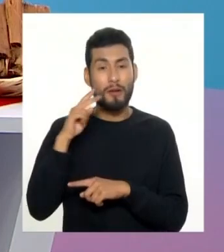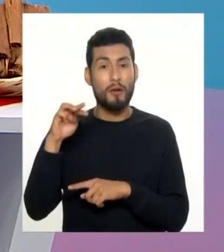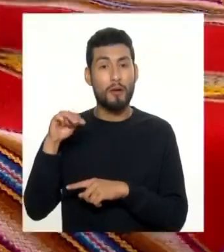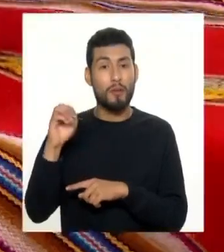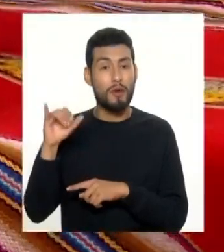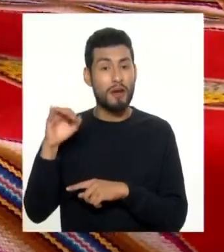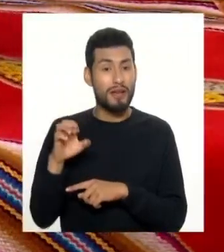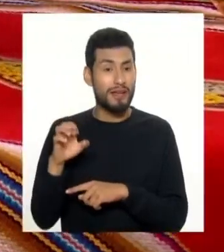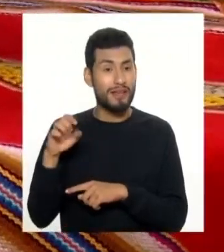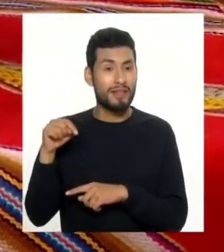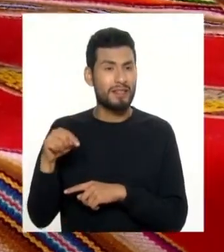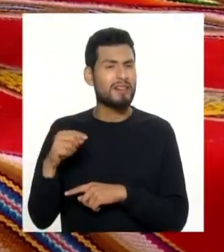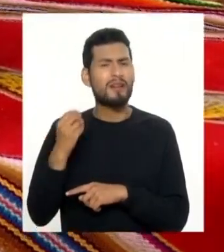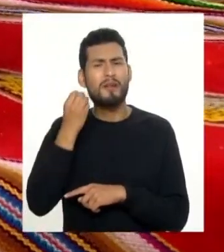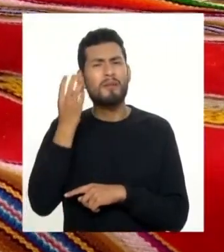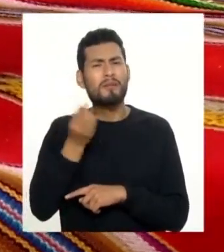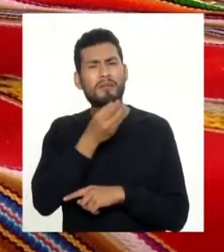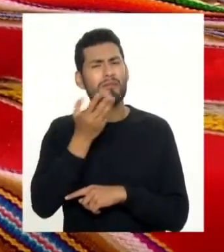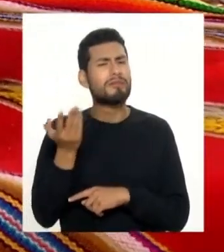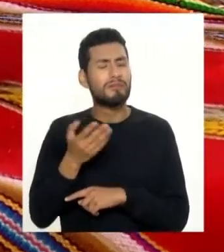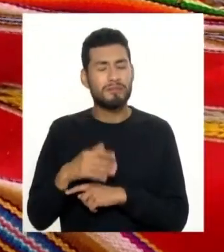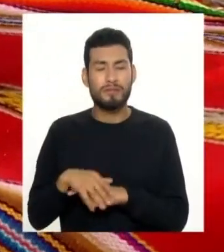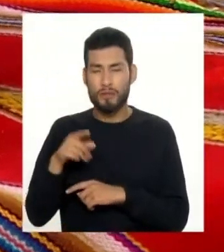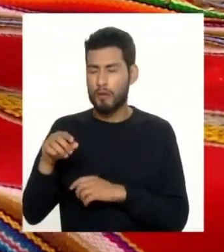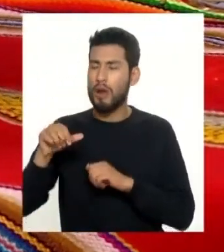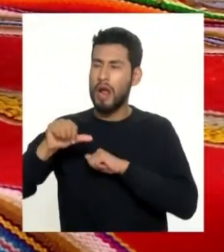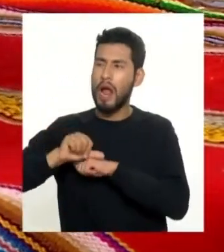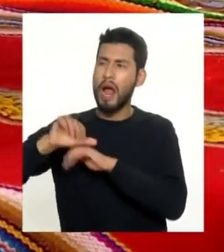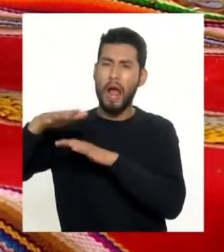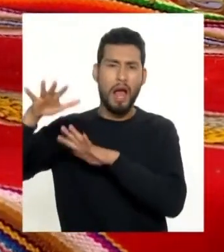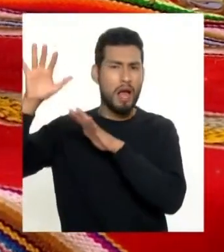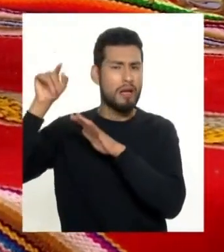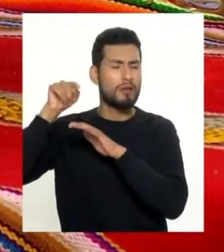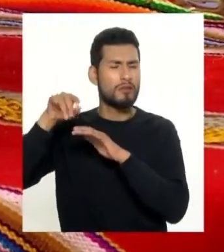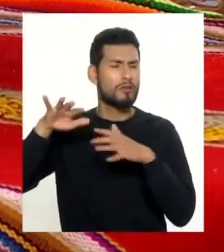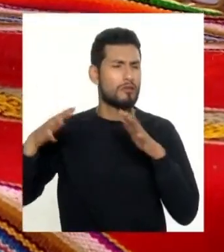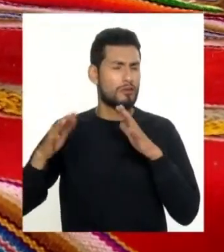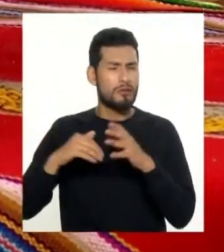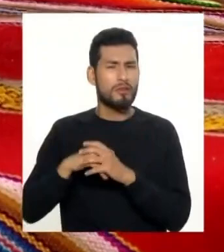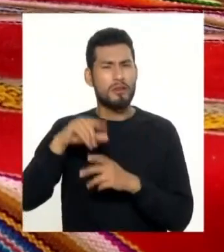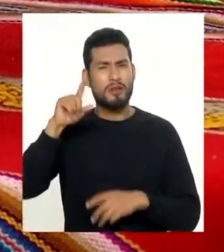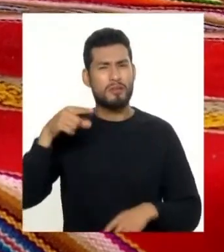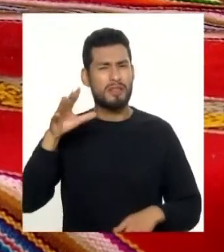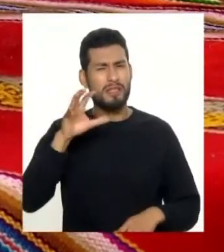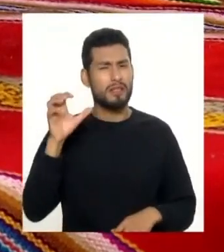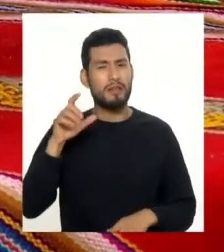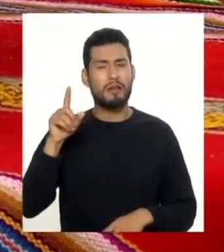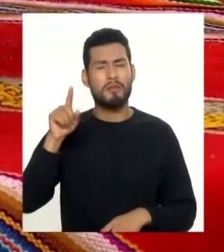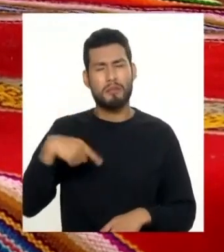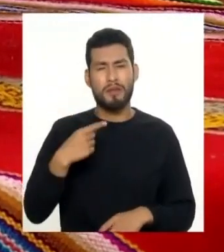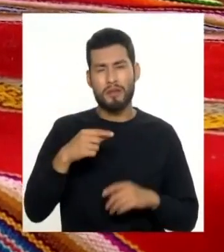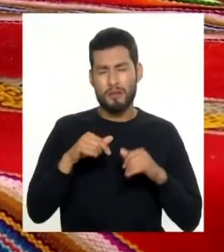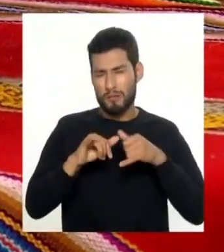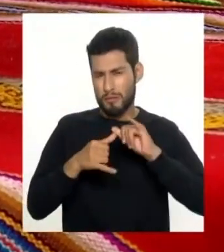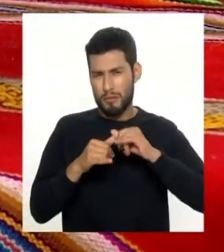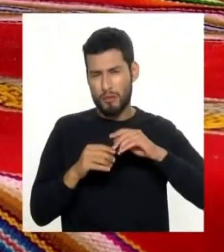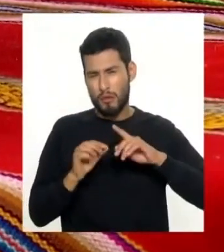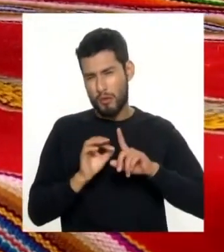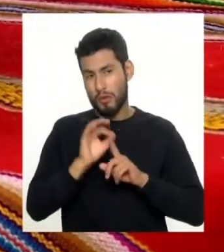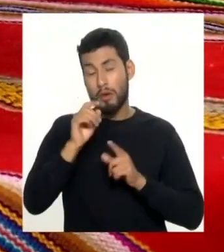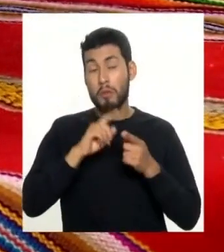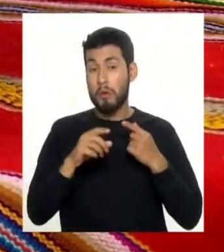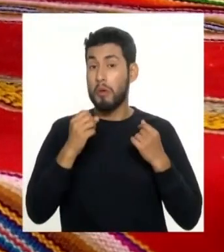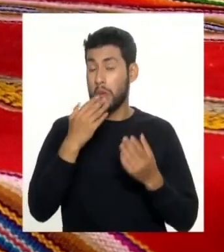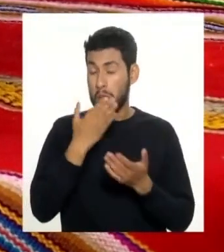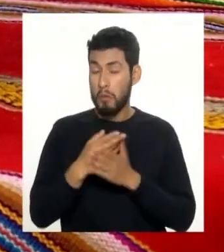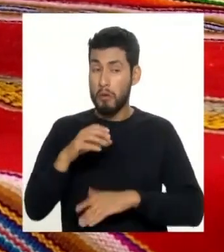el molle. Es una planta también altoandina, que crece más o menos a los 1500, 2000 metros. Sin embargo, se adapta muy